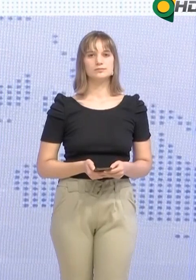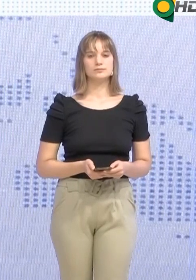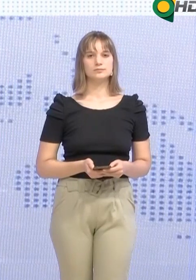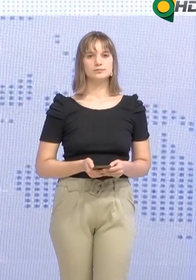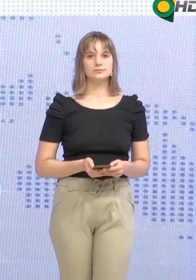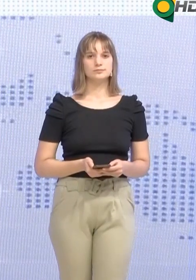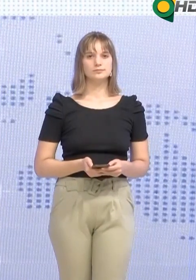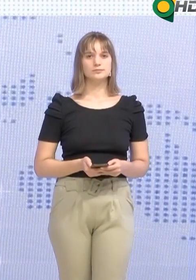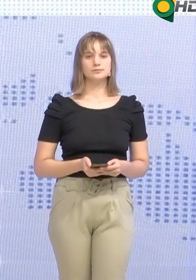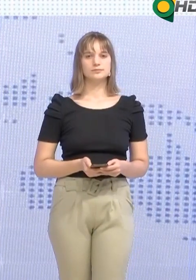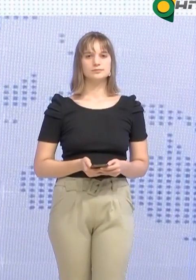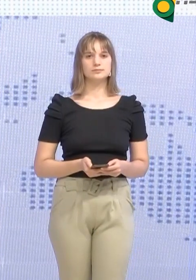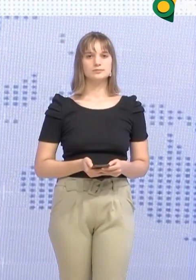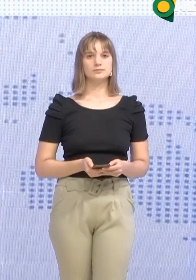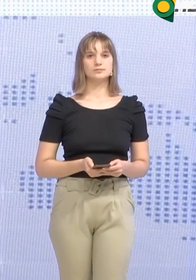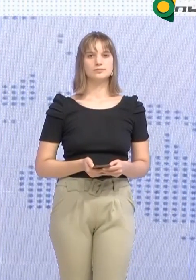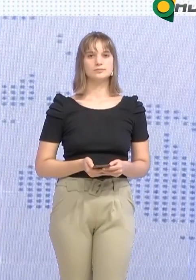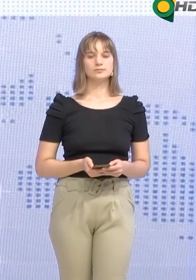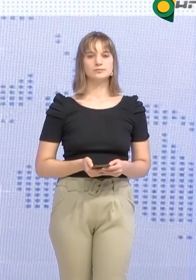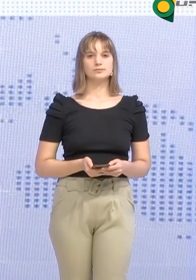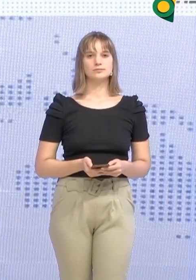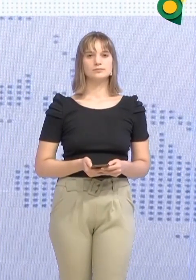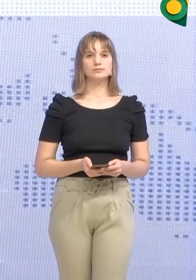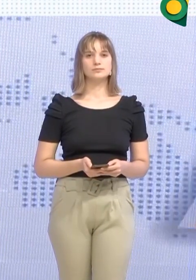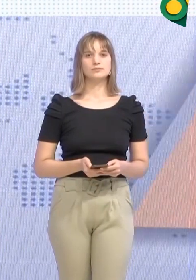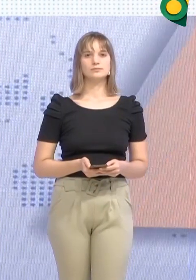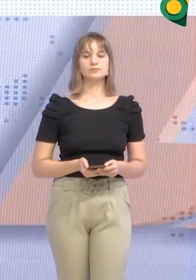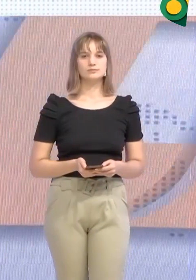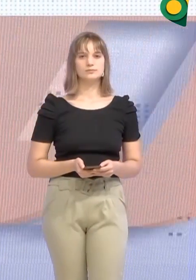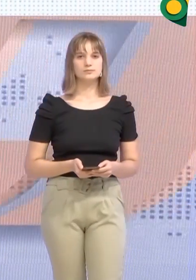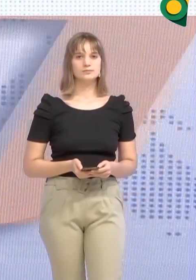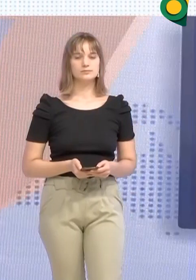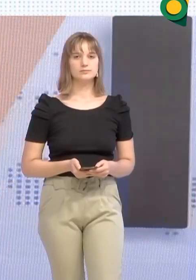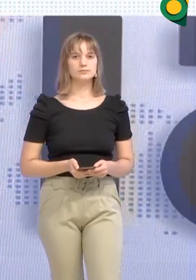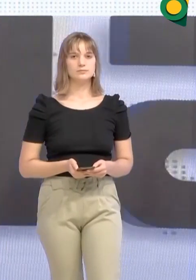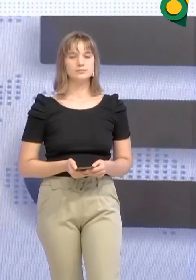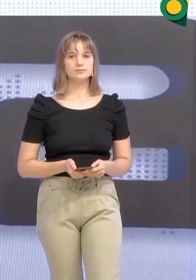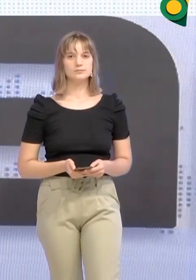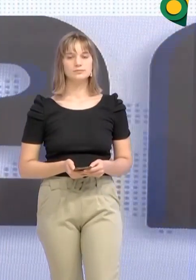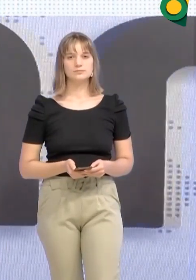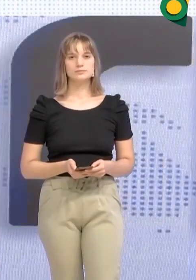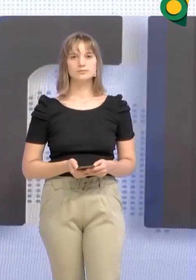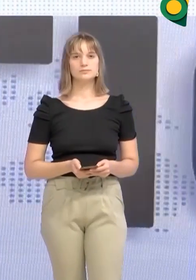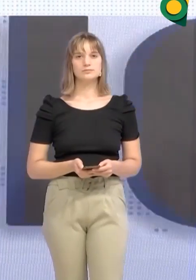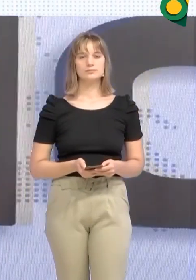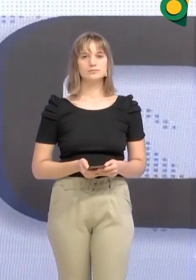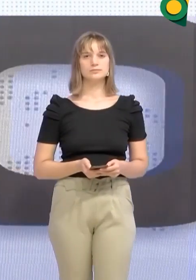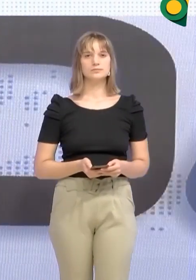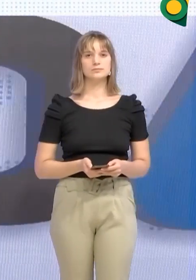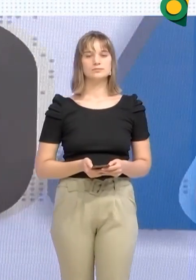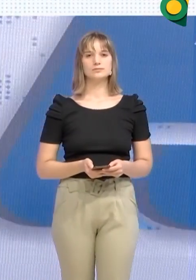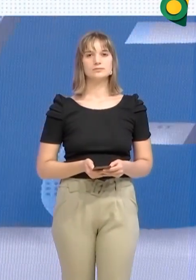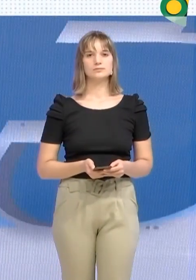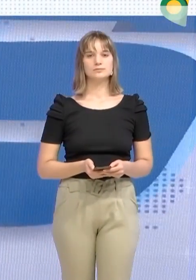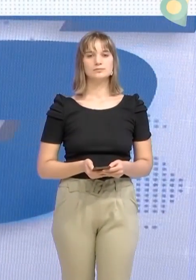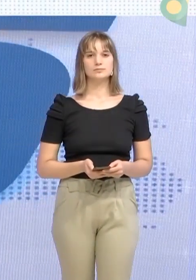tienen distintos accesos a preguntas frecuentes, a consultas, pero vuelvo al comienzo. Verificar que yo